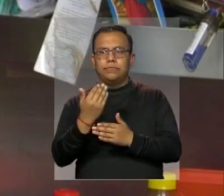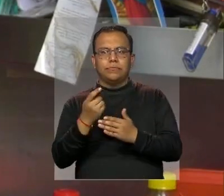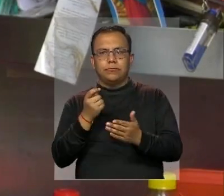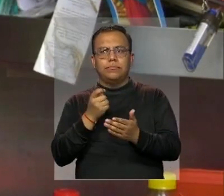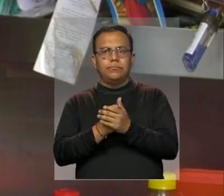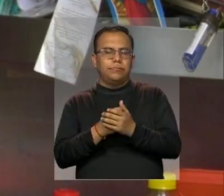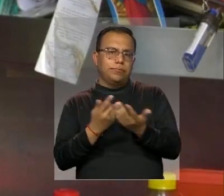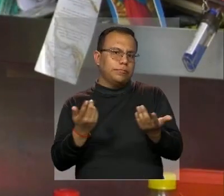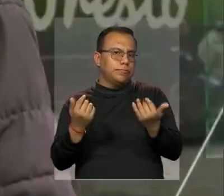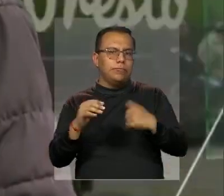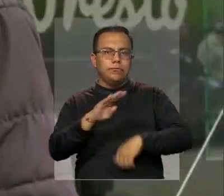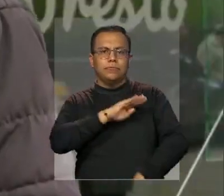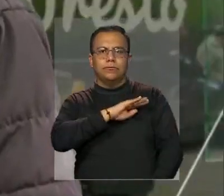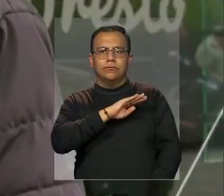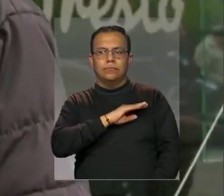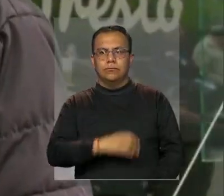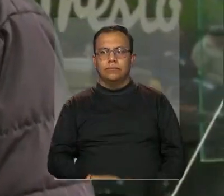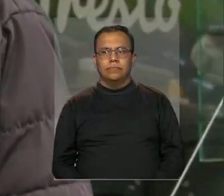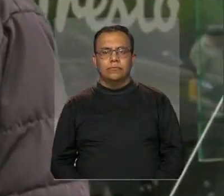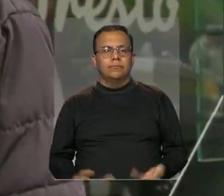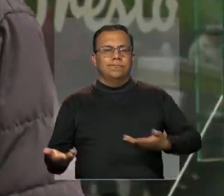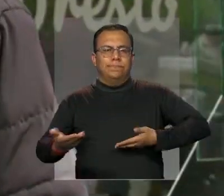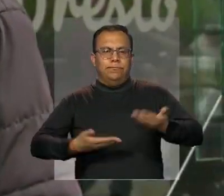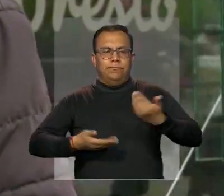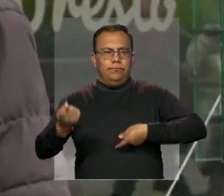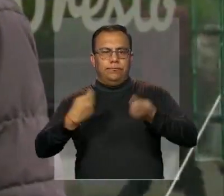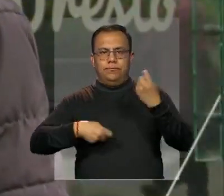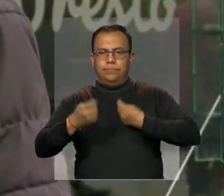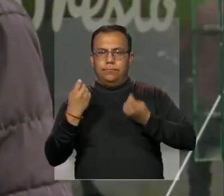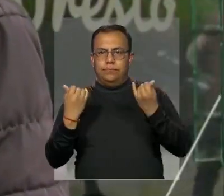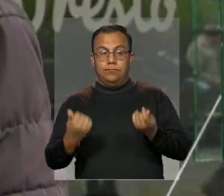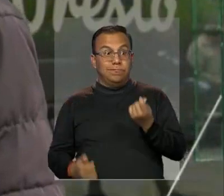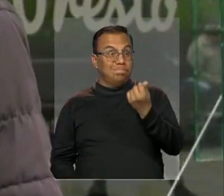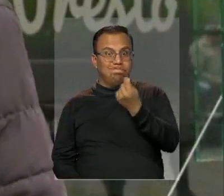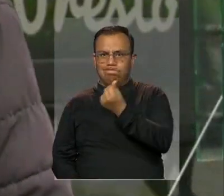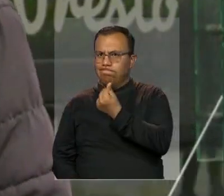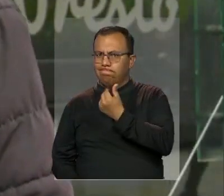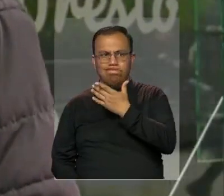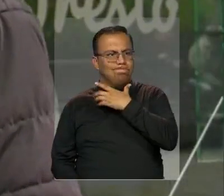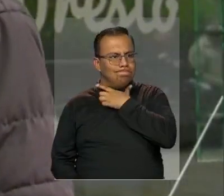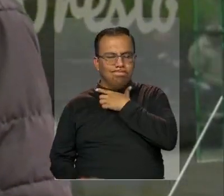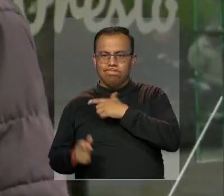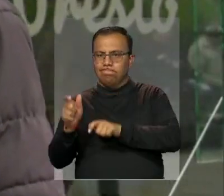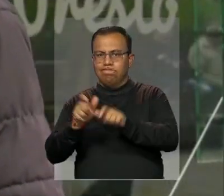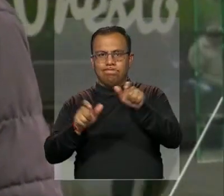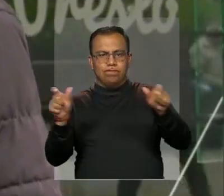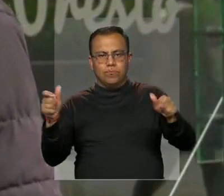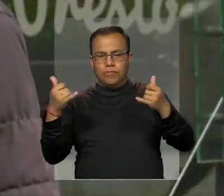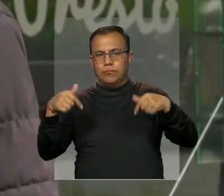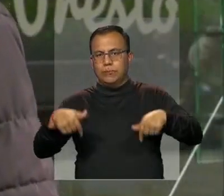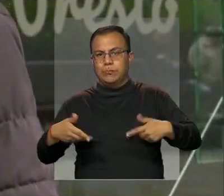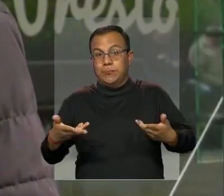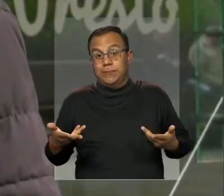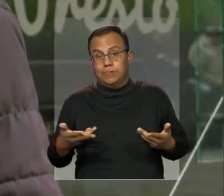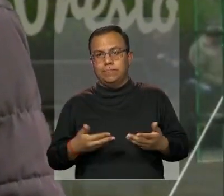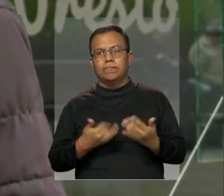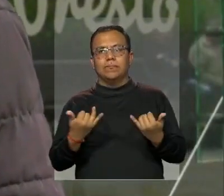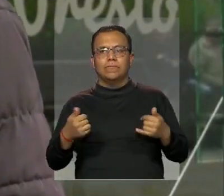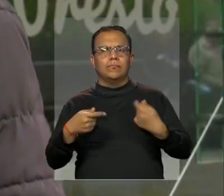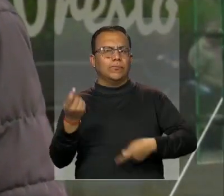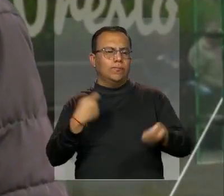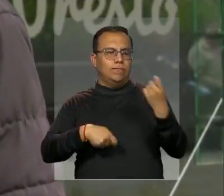tarifa que colocó el alcalde. Las ventas, la gente ya no tiene plata y aquí pues el